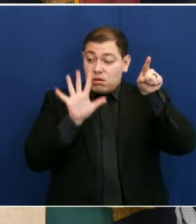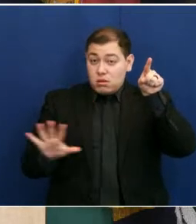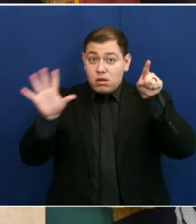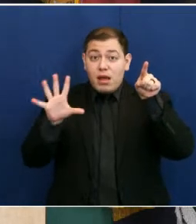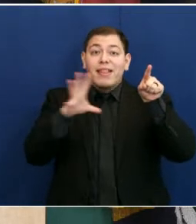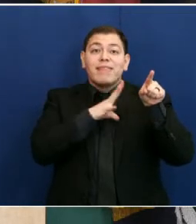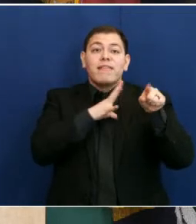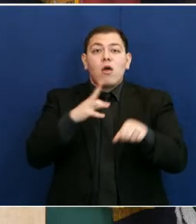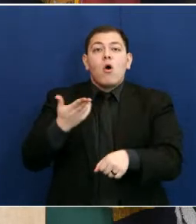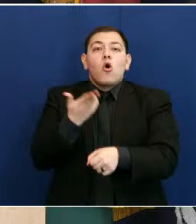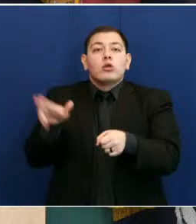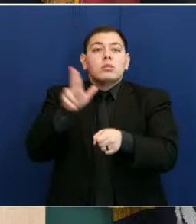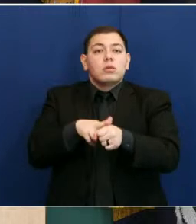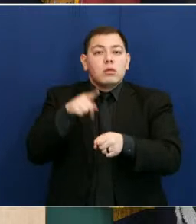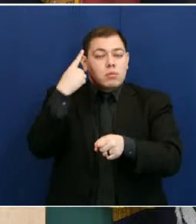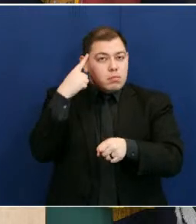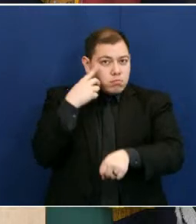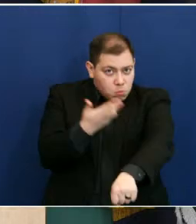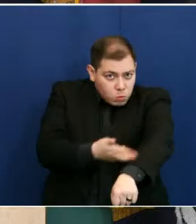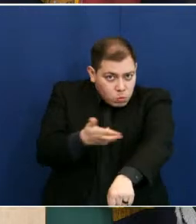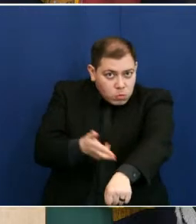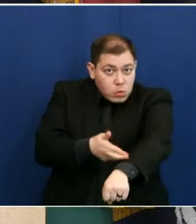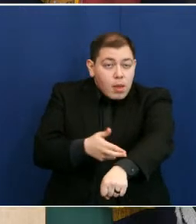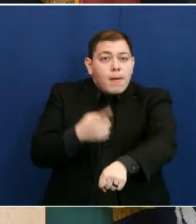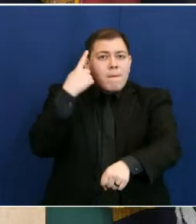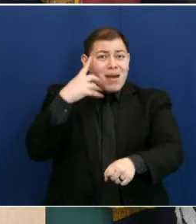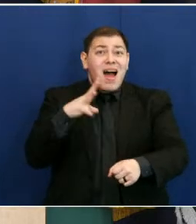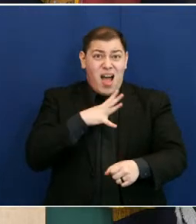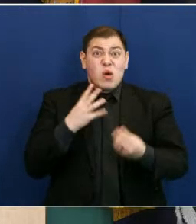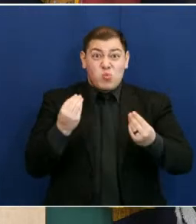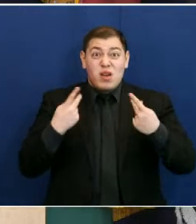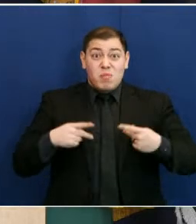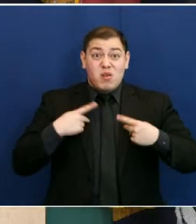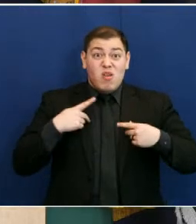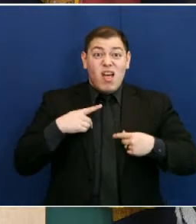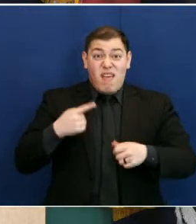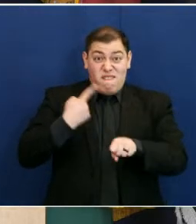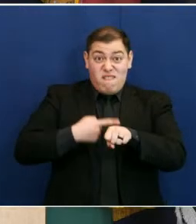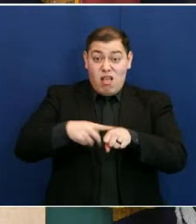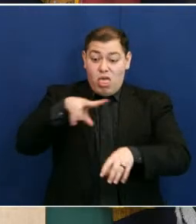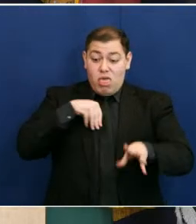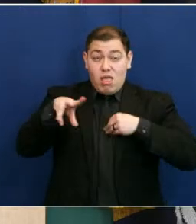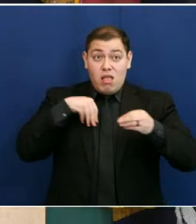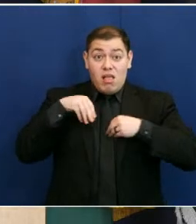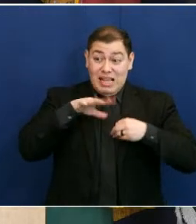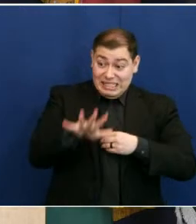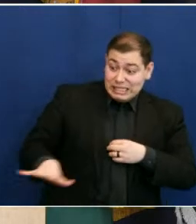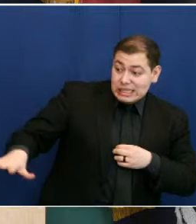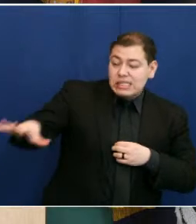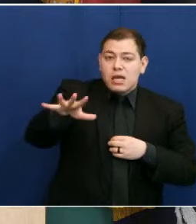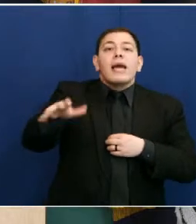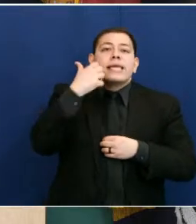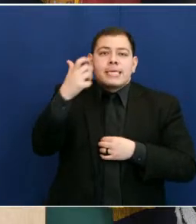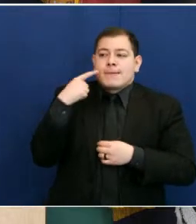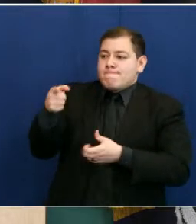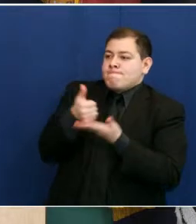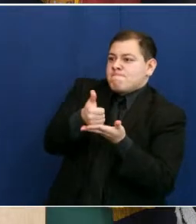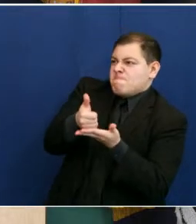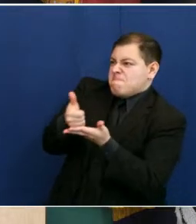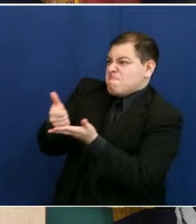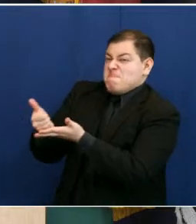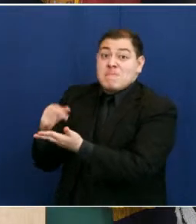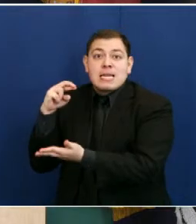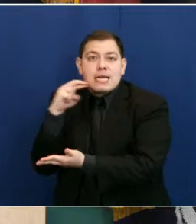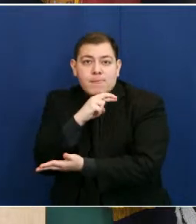entrar esa terapia a nuestras comunidades que han sido gravemente impactadas durante el COVID-19. Lo más importante es que quiero que todos sepan que